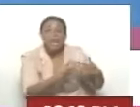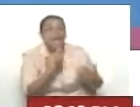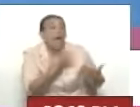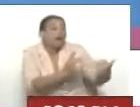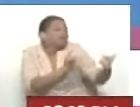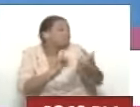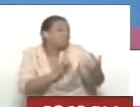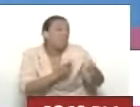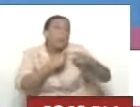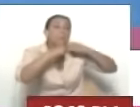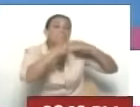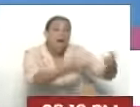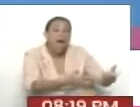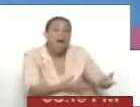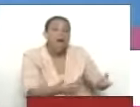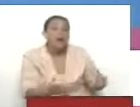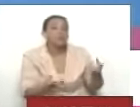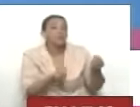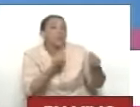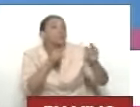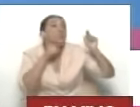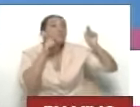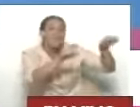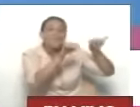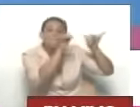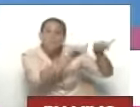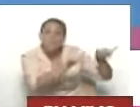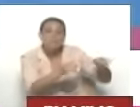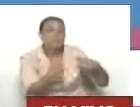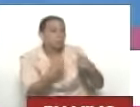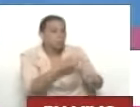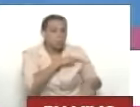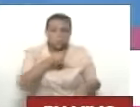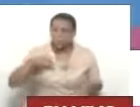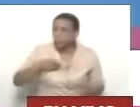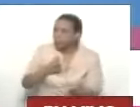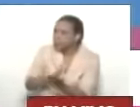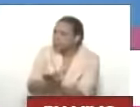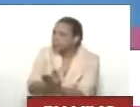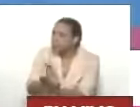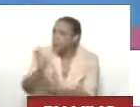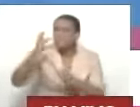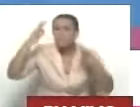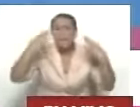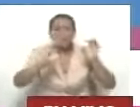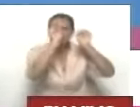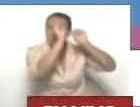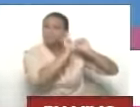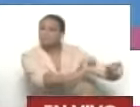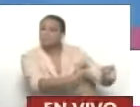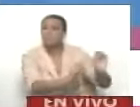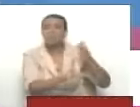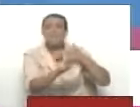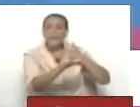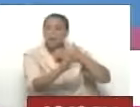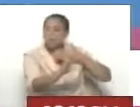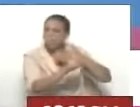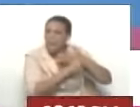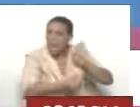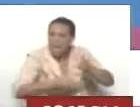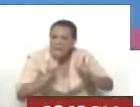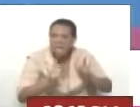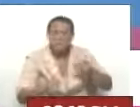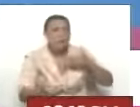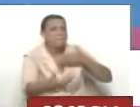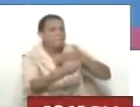Queriéndonos hacer un daño, se hacen un daño ustedes. Nosotros vamos a seguir adelante, con licencia, sin